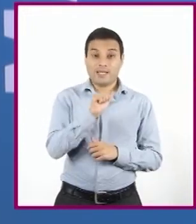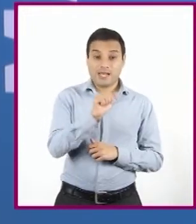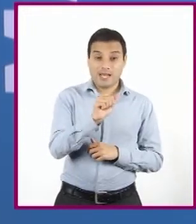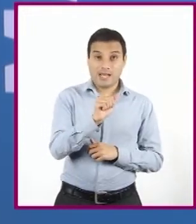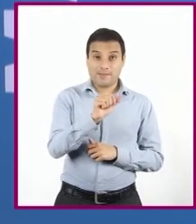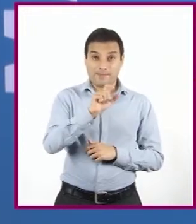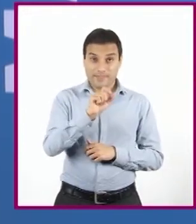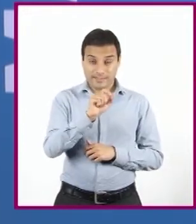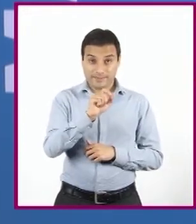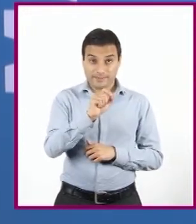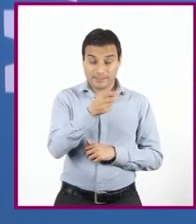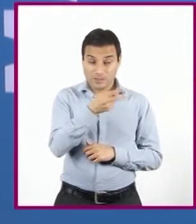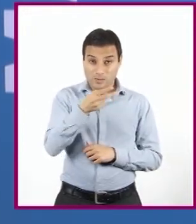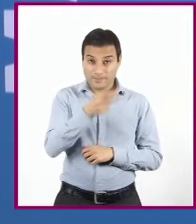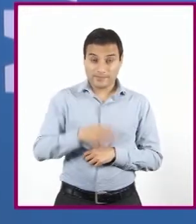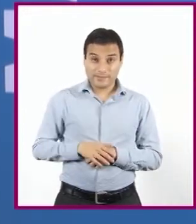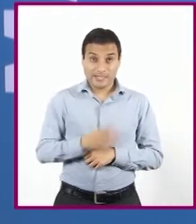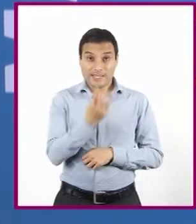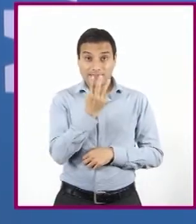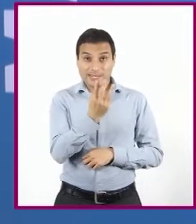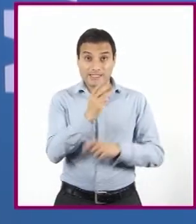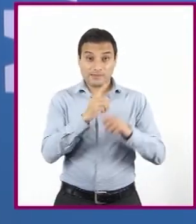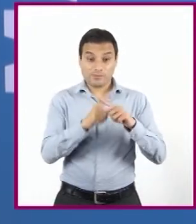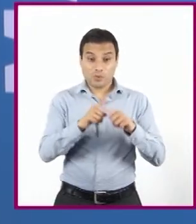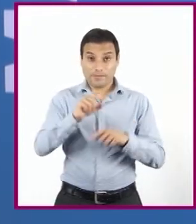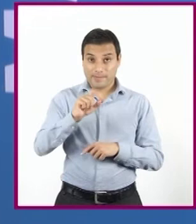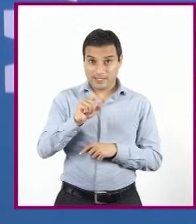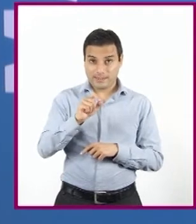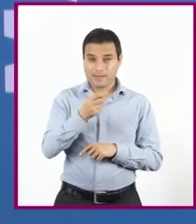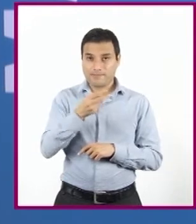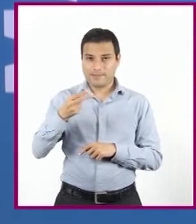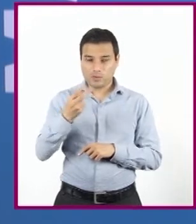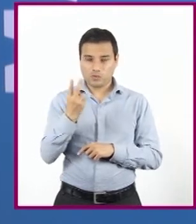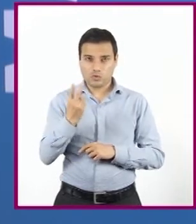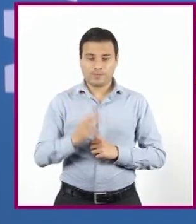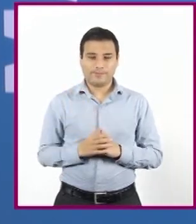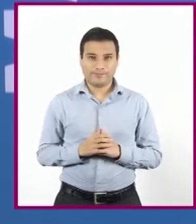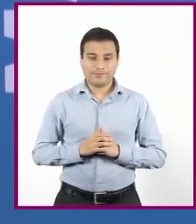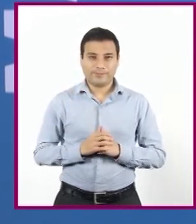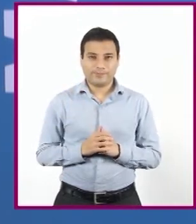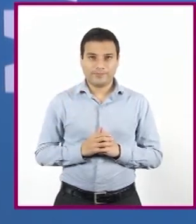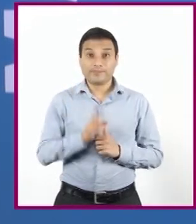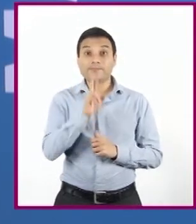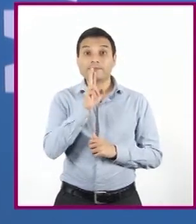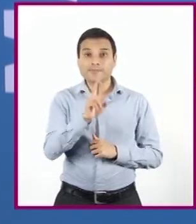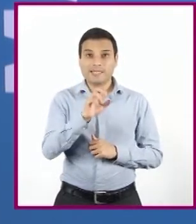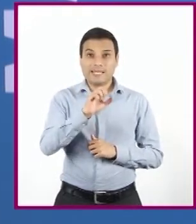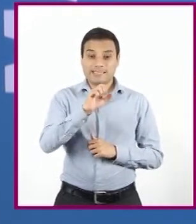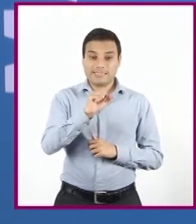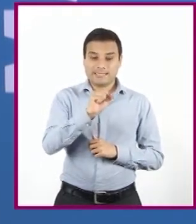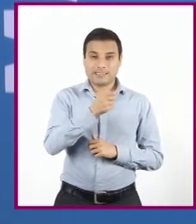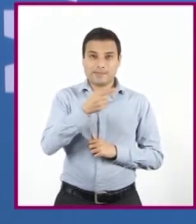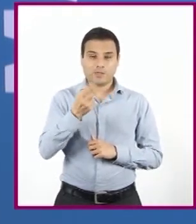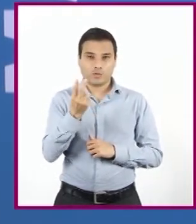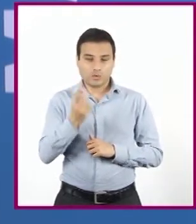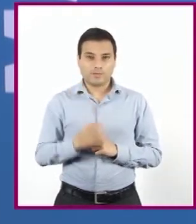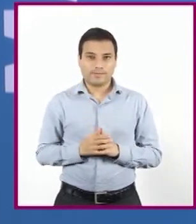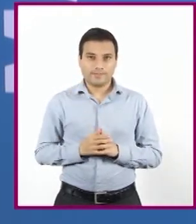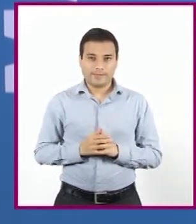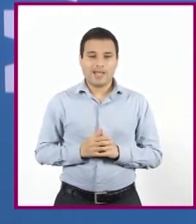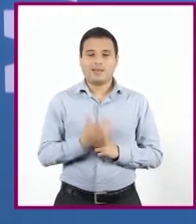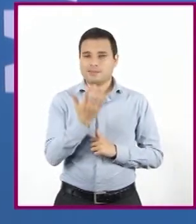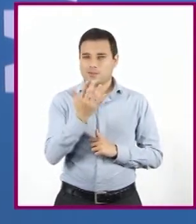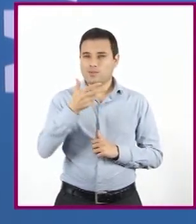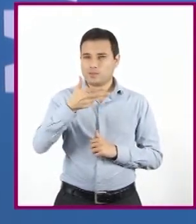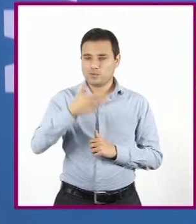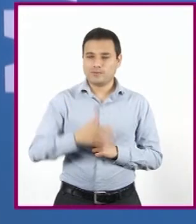subíndice 20 es igual a 3 por 20 menos 2. Es igual a 60 menos 2, igual a